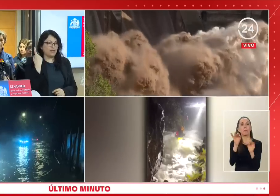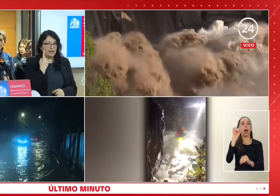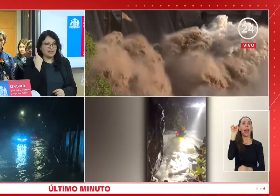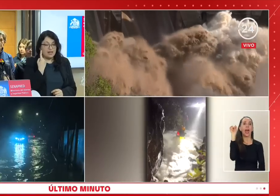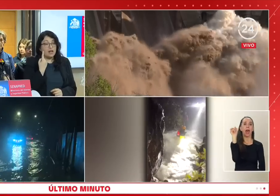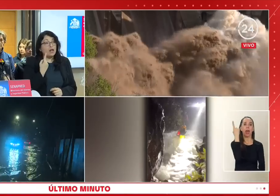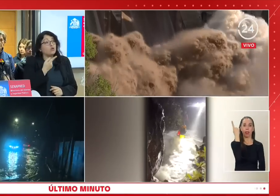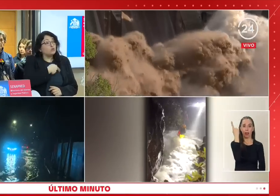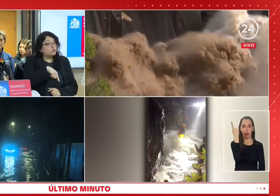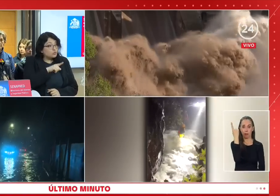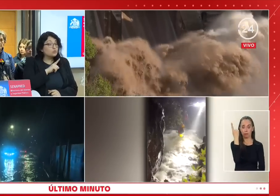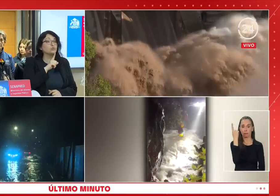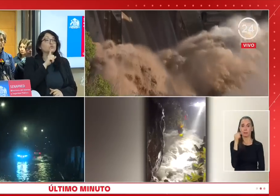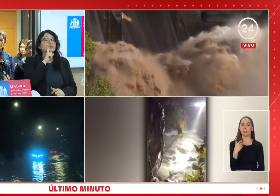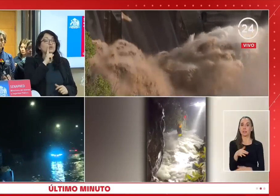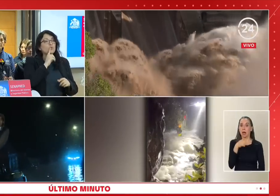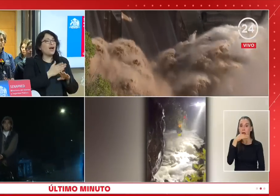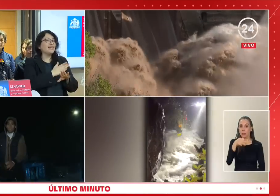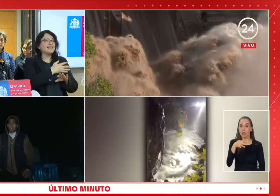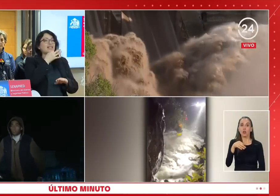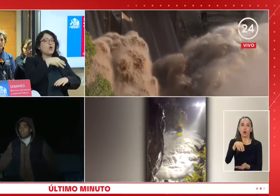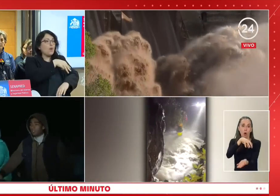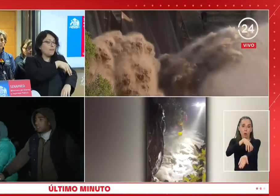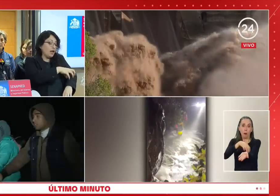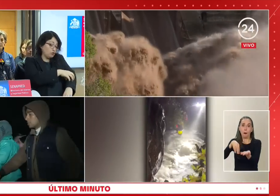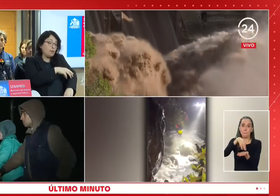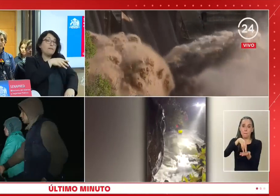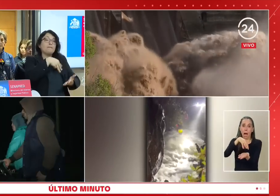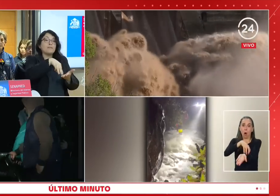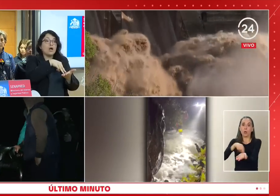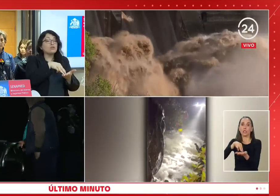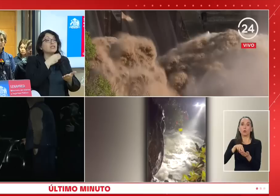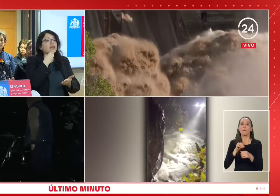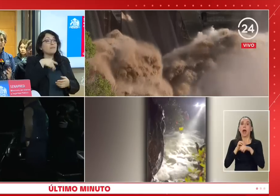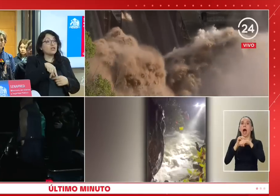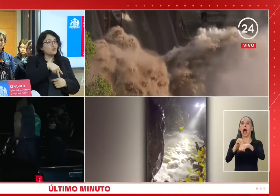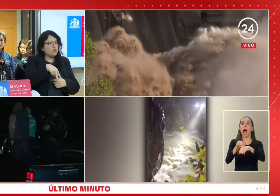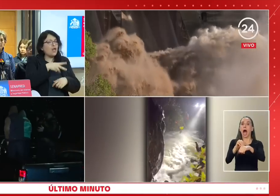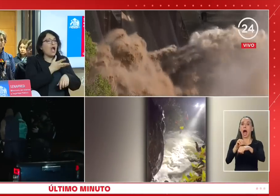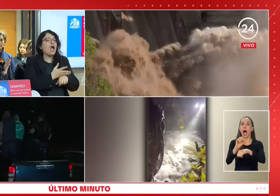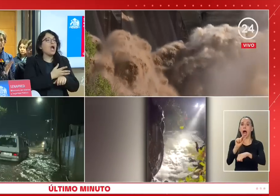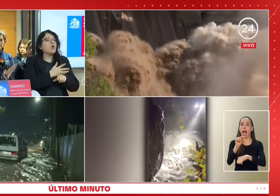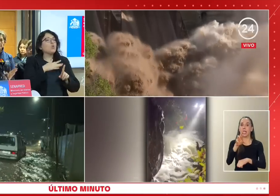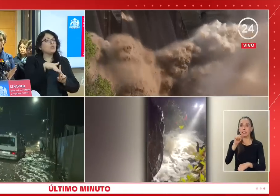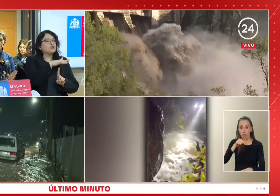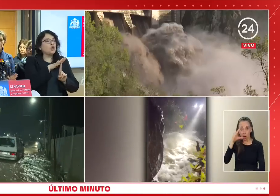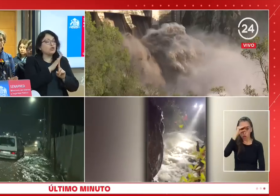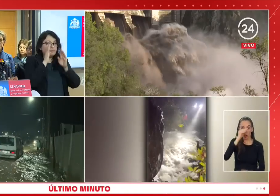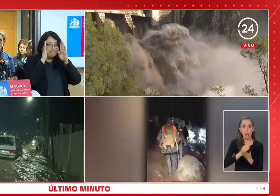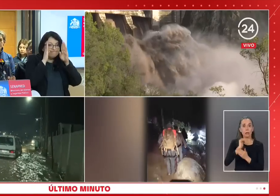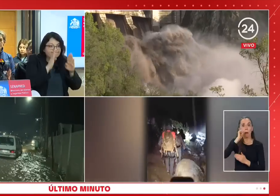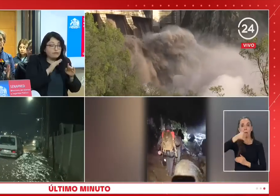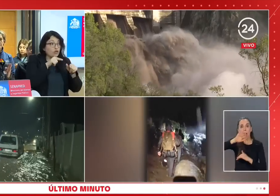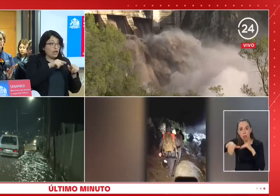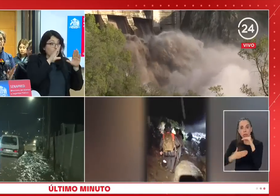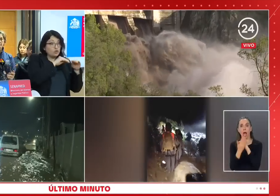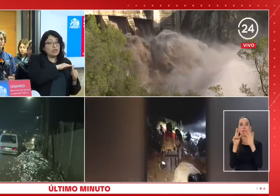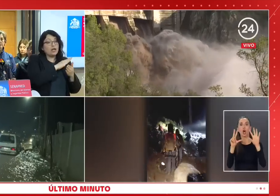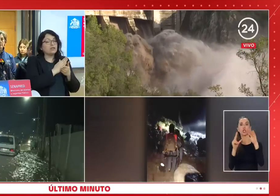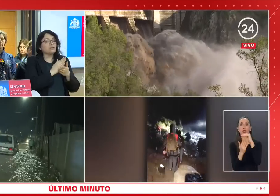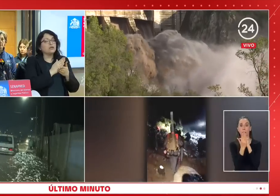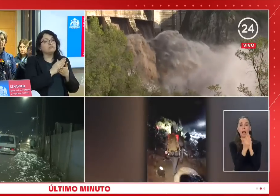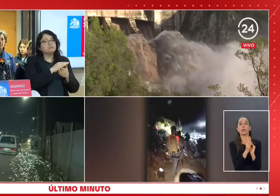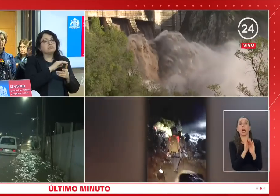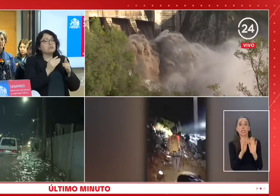vamos a tener como decíamos en maule y ñuble una situación de alerta desde esta noche Hasta mañana a las ocho de la mañana después